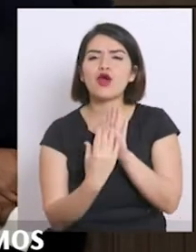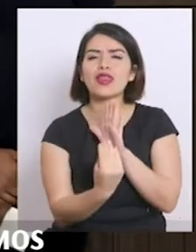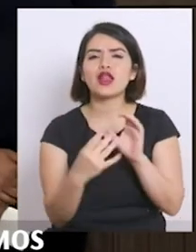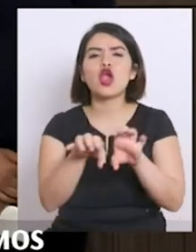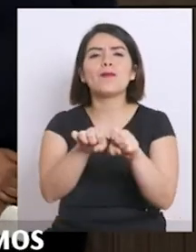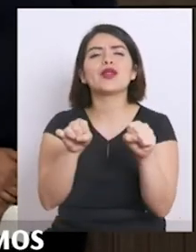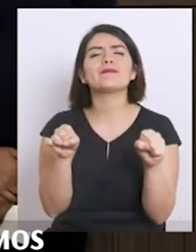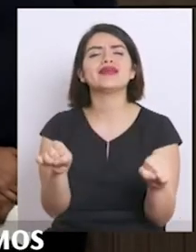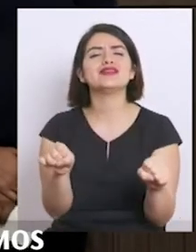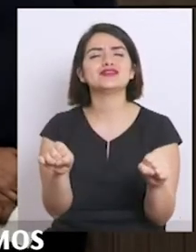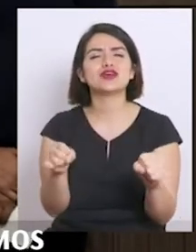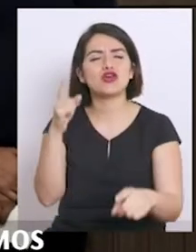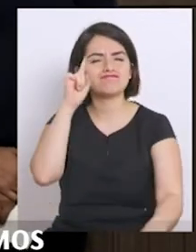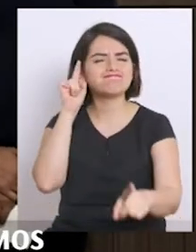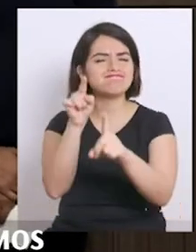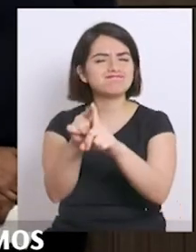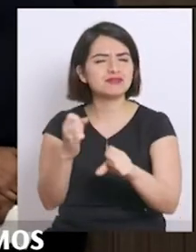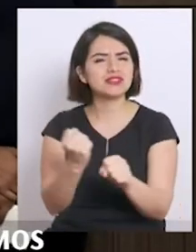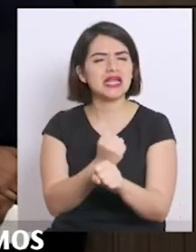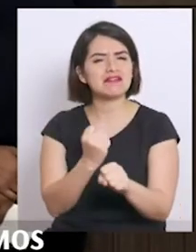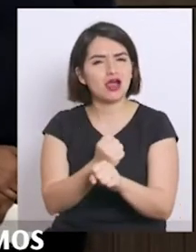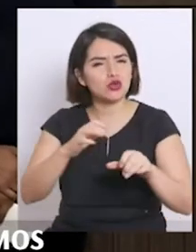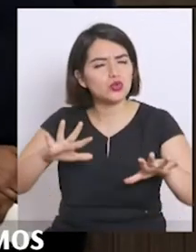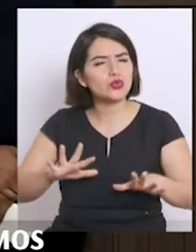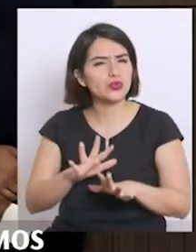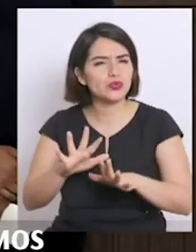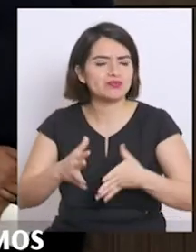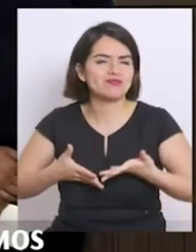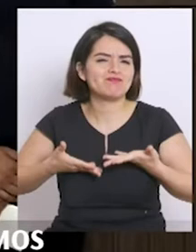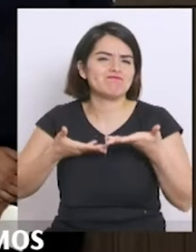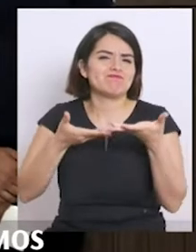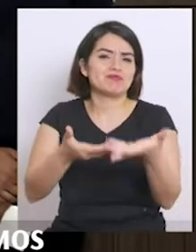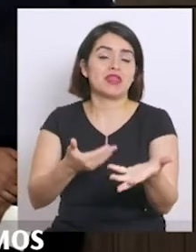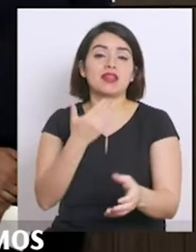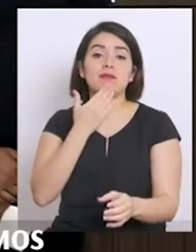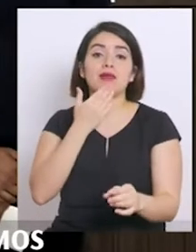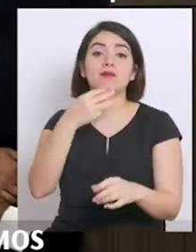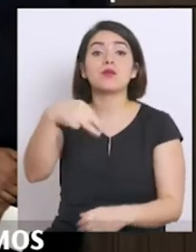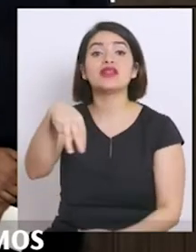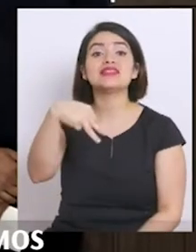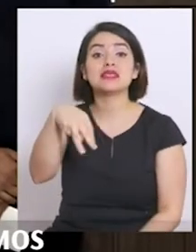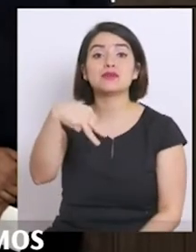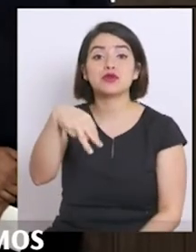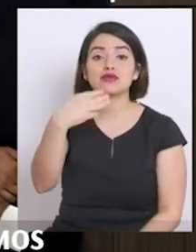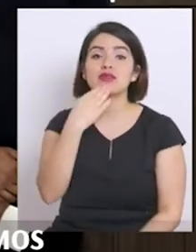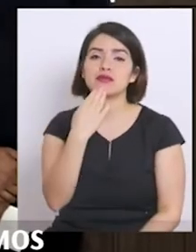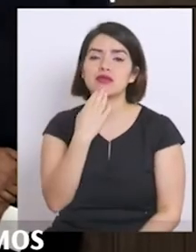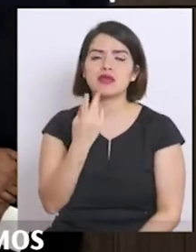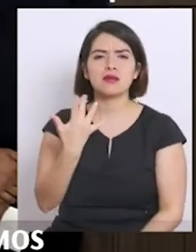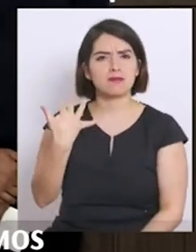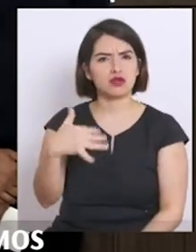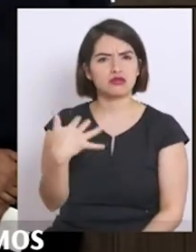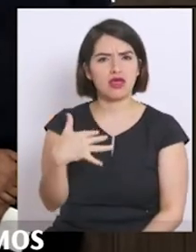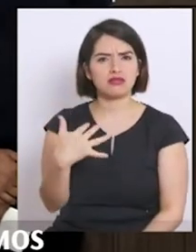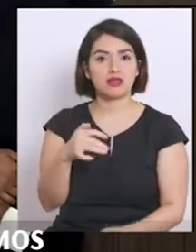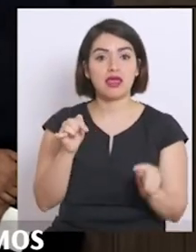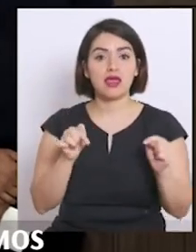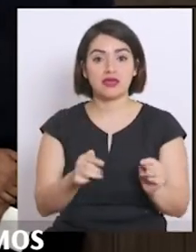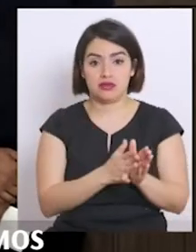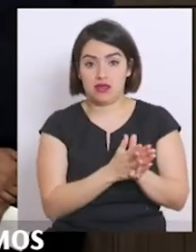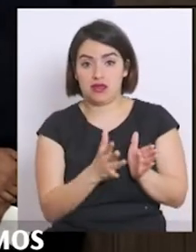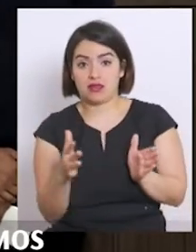compromiso, dedicación, entrega. También a los municipios que han jugado un rol esencial durante